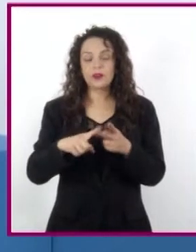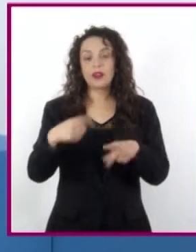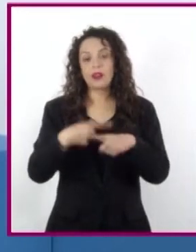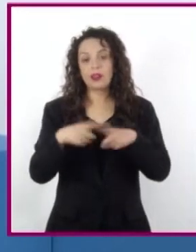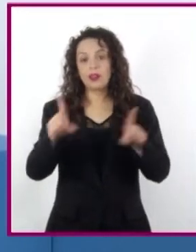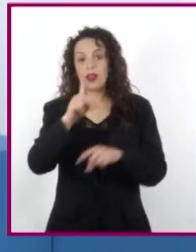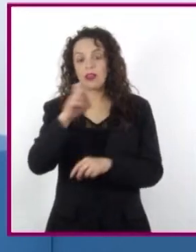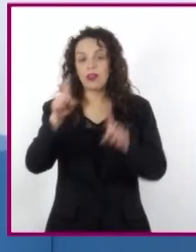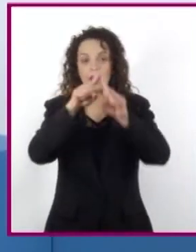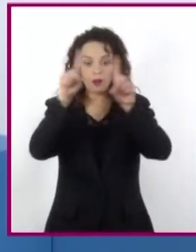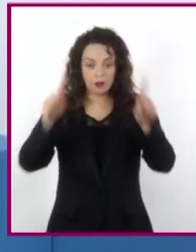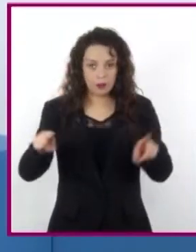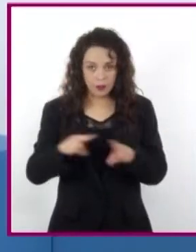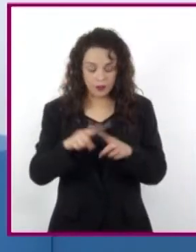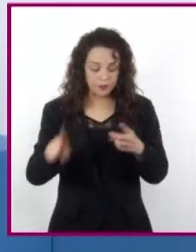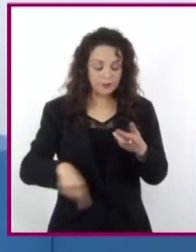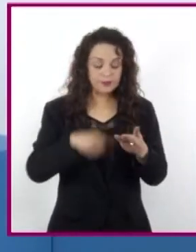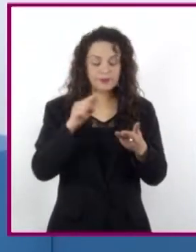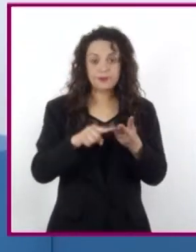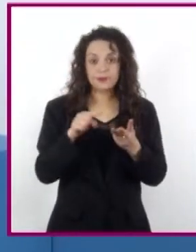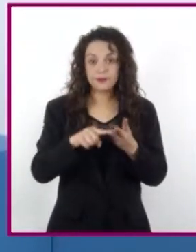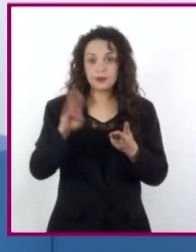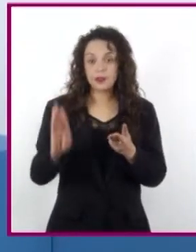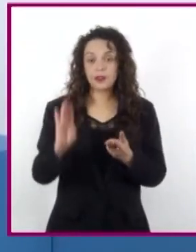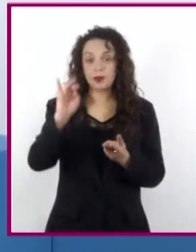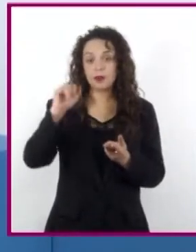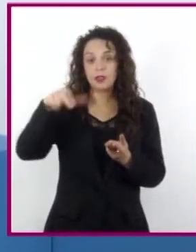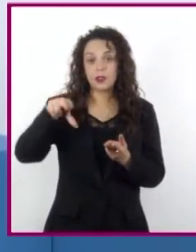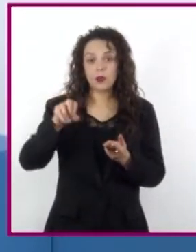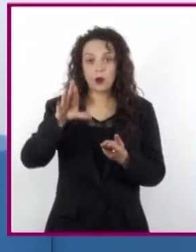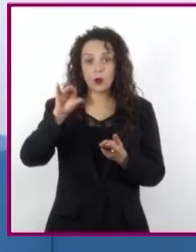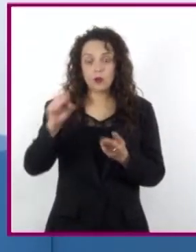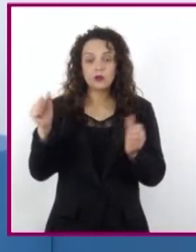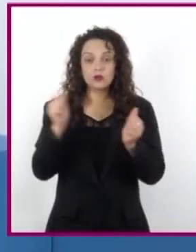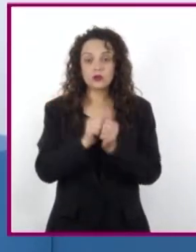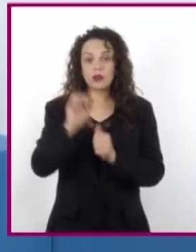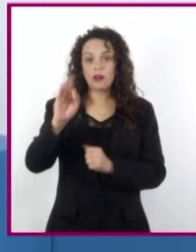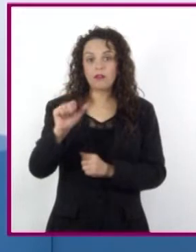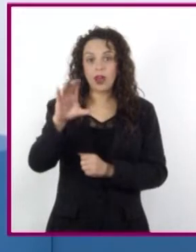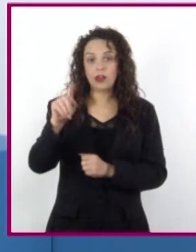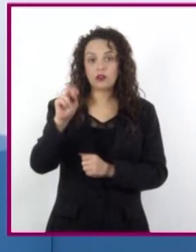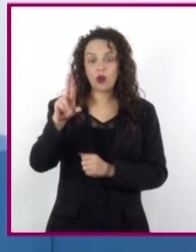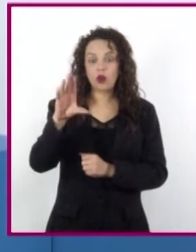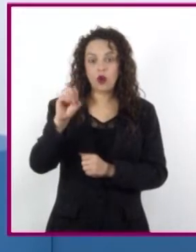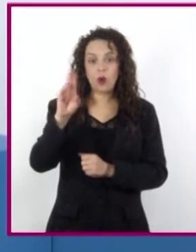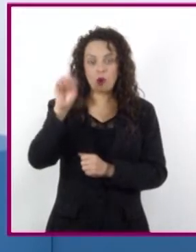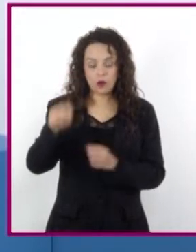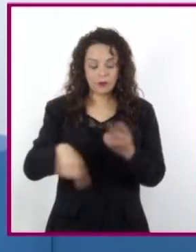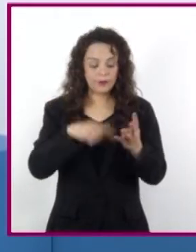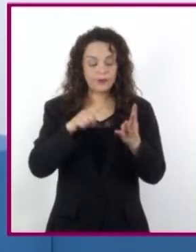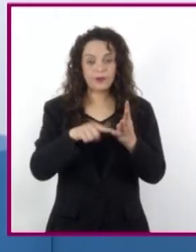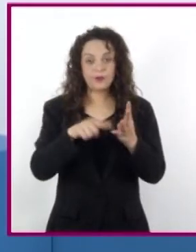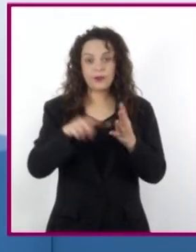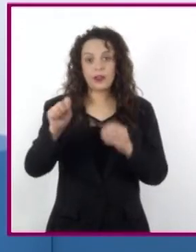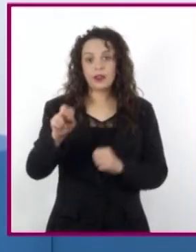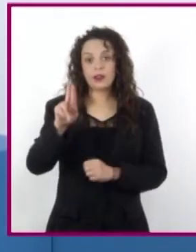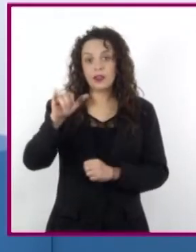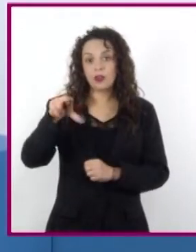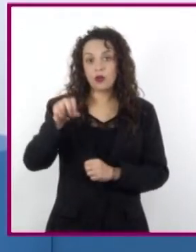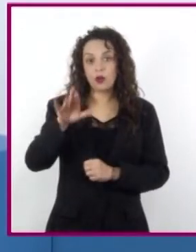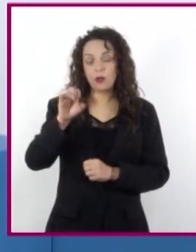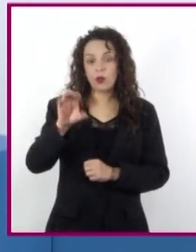cuadrados. Grupo 3, binomios con factor común. Grupo 4, trinomio